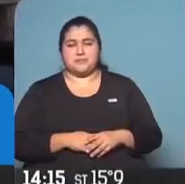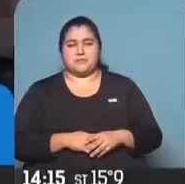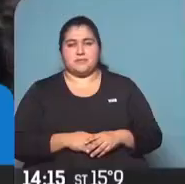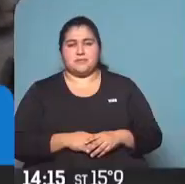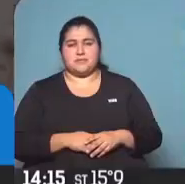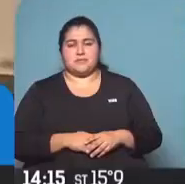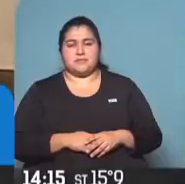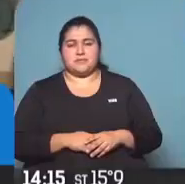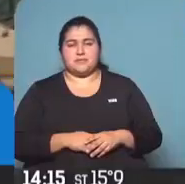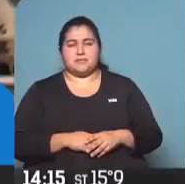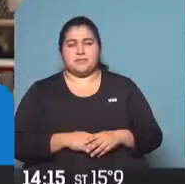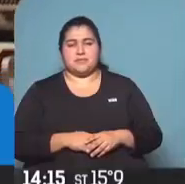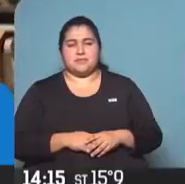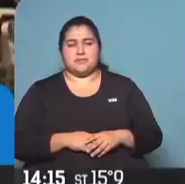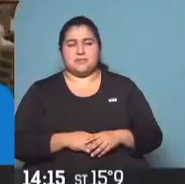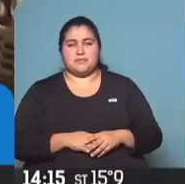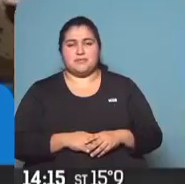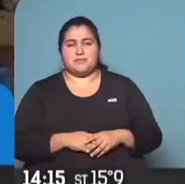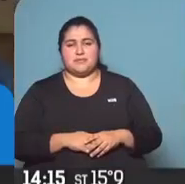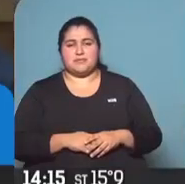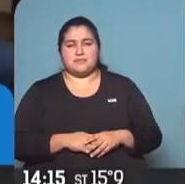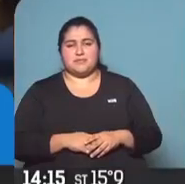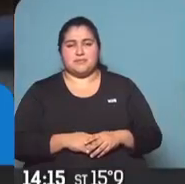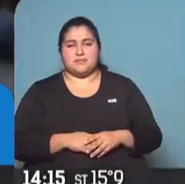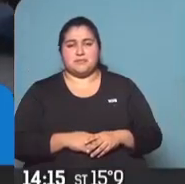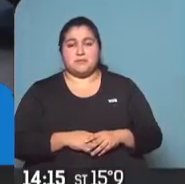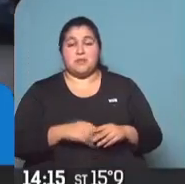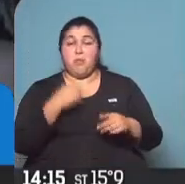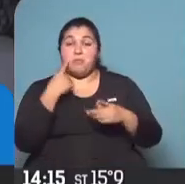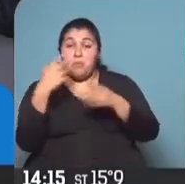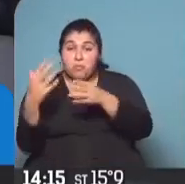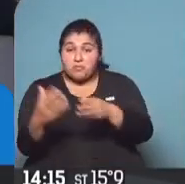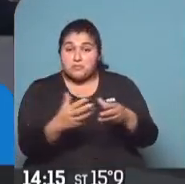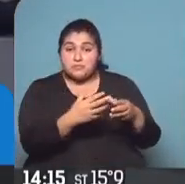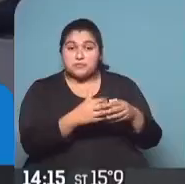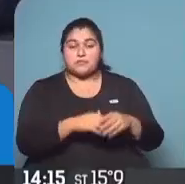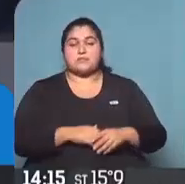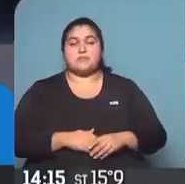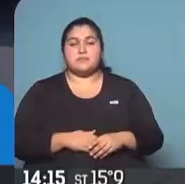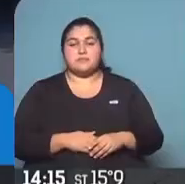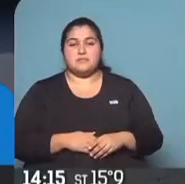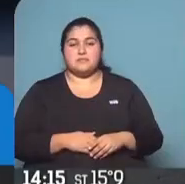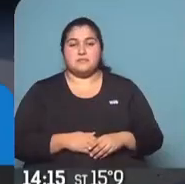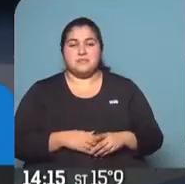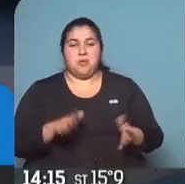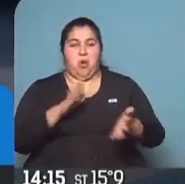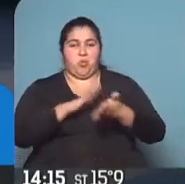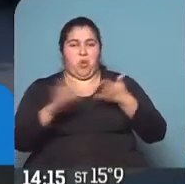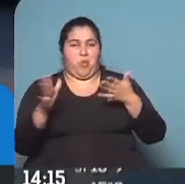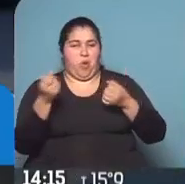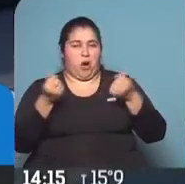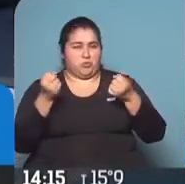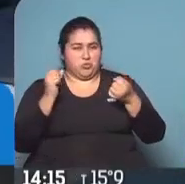e y se aproximan al balcón y la última inauguración de automotores